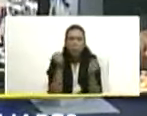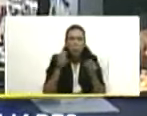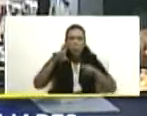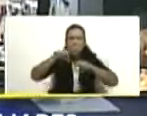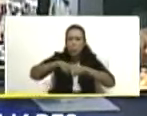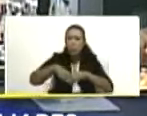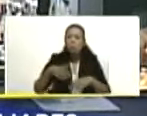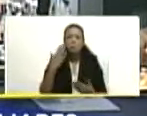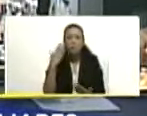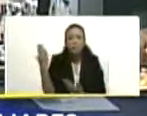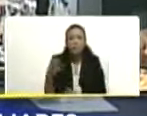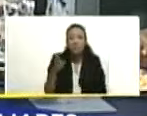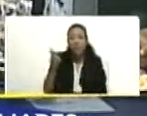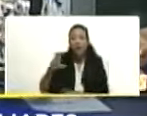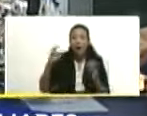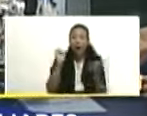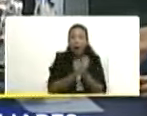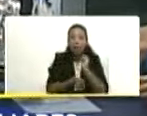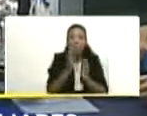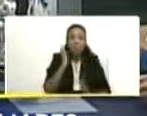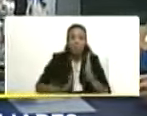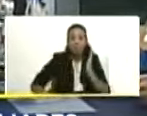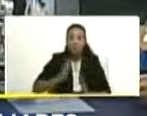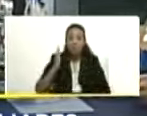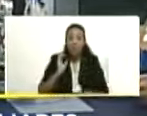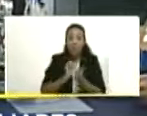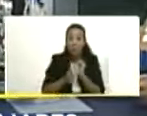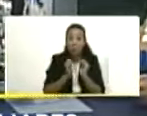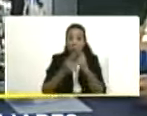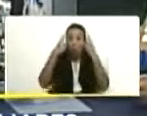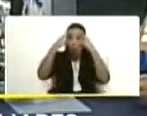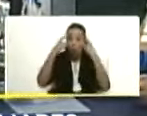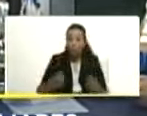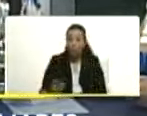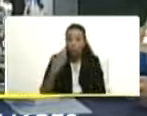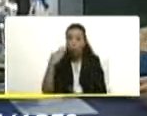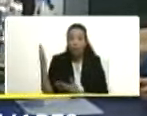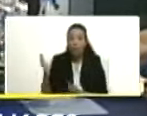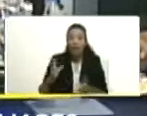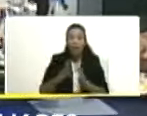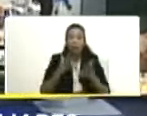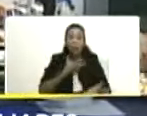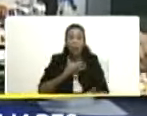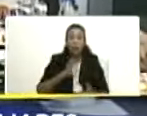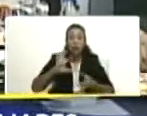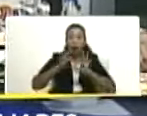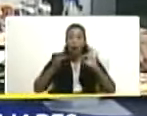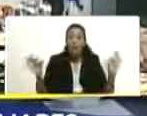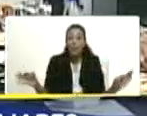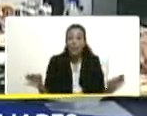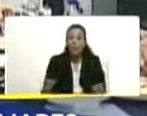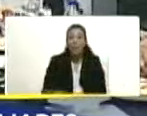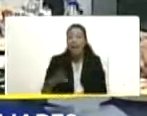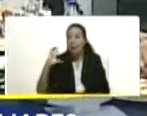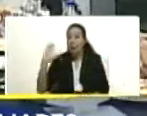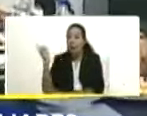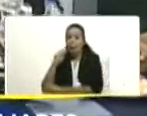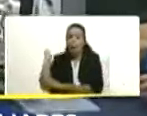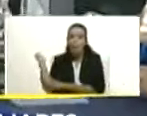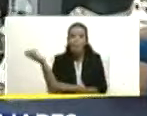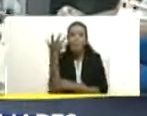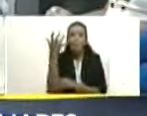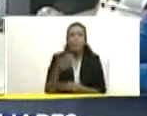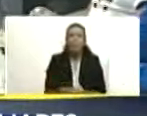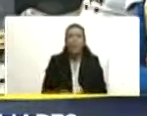atleta, Edward. Edward Varela es campeón paralímpico en lanzamiento de